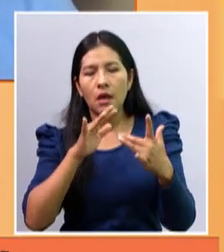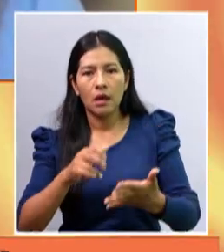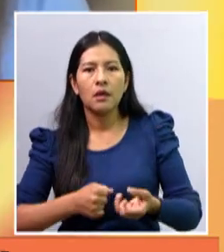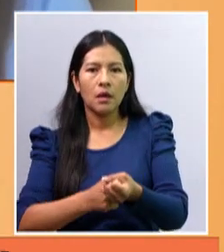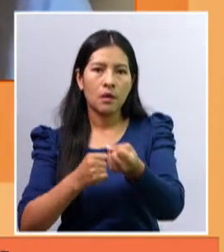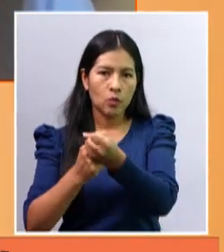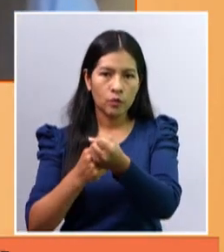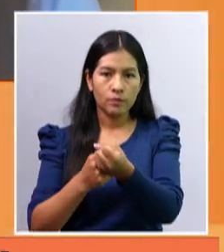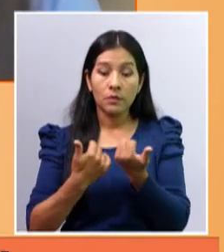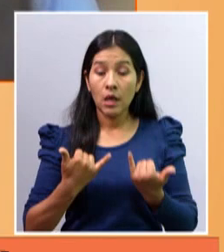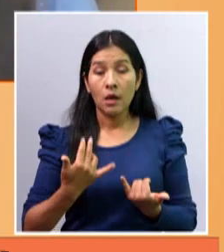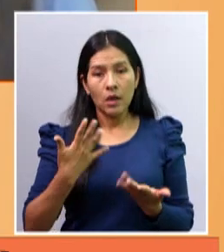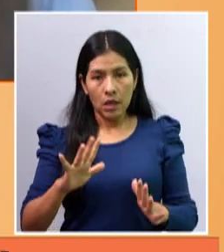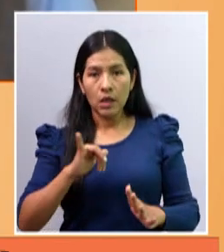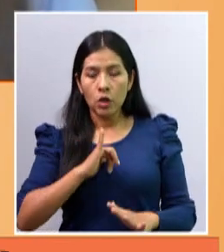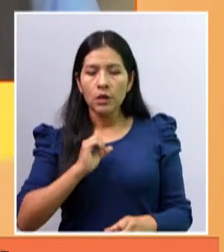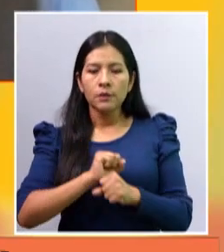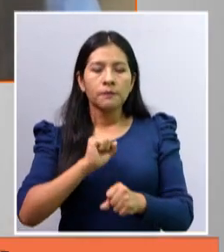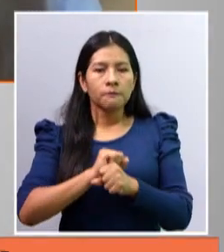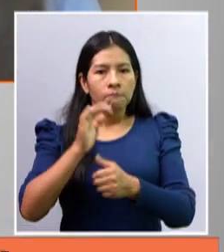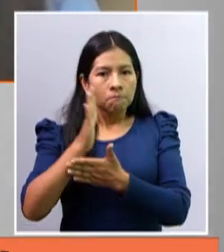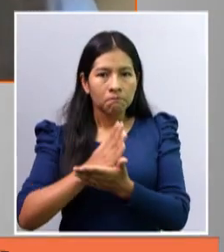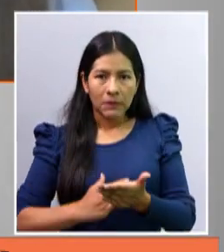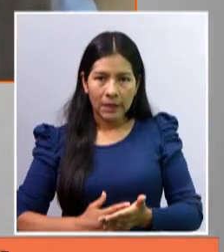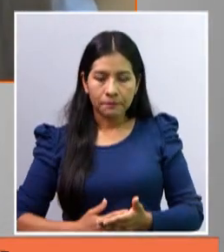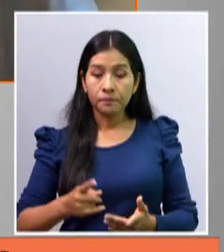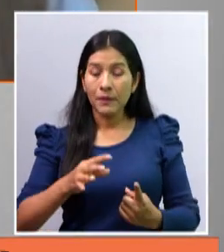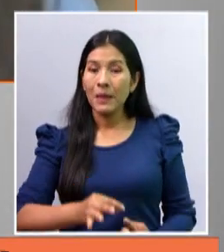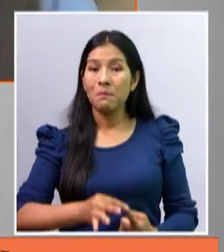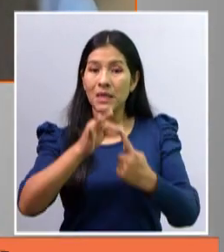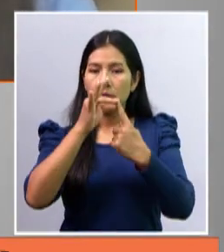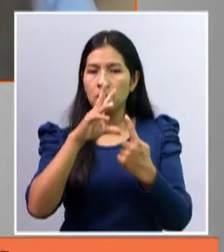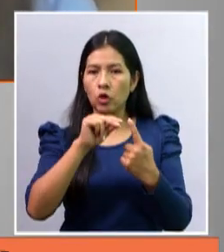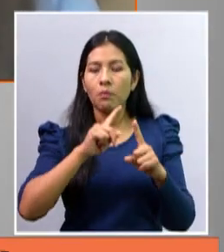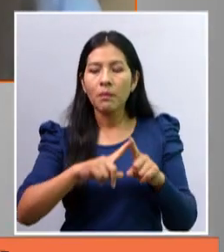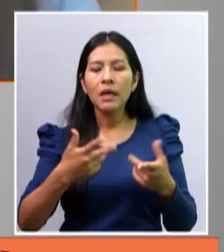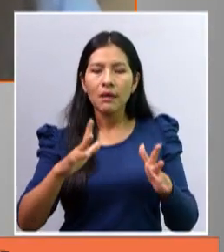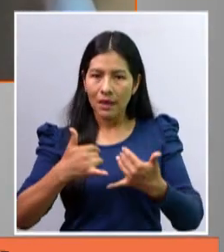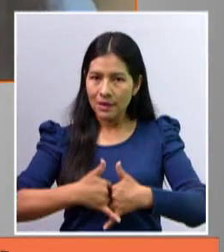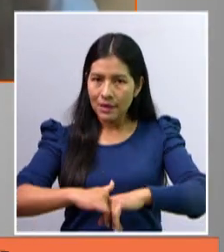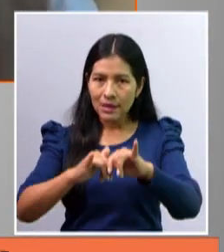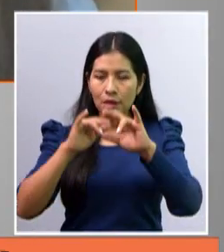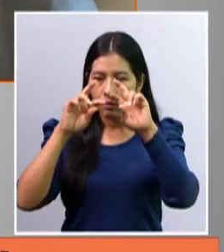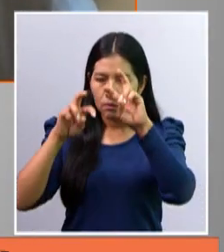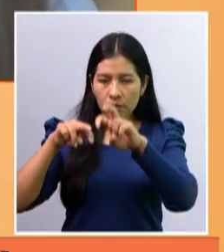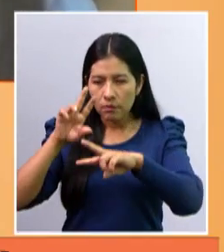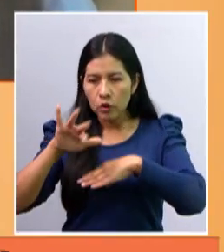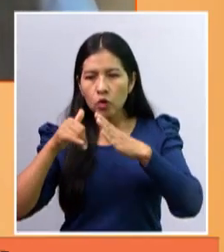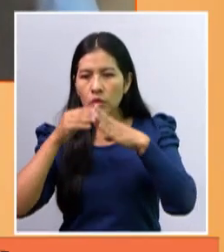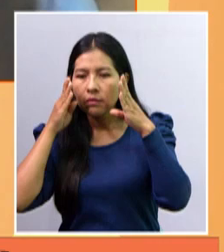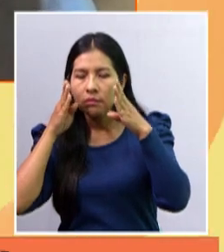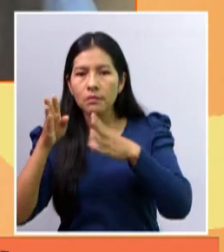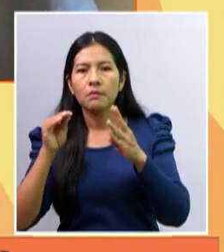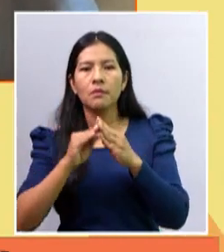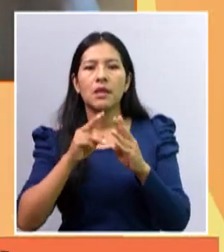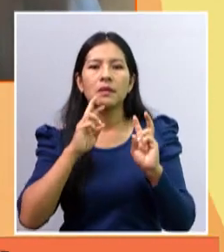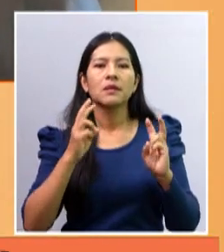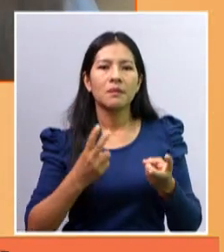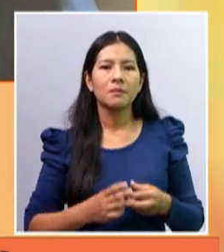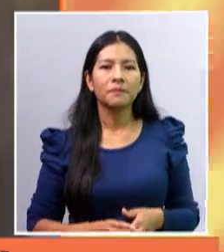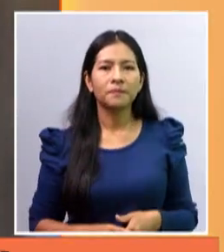parte del trabajo que estoy haciendo ahora no es el trabajo principal pero sí es uno de los focos en los que no esté tratando de centrar